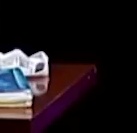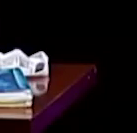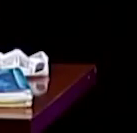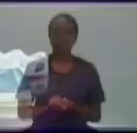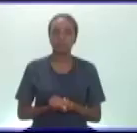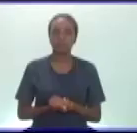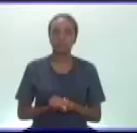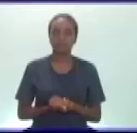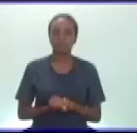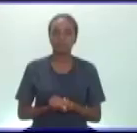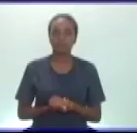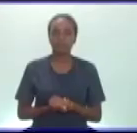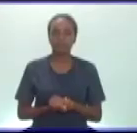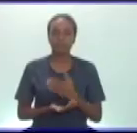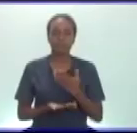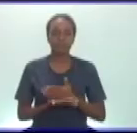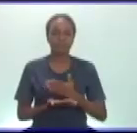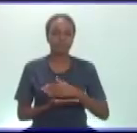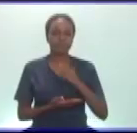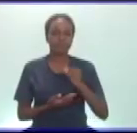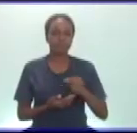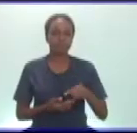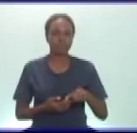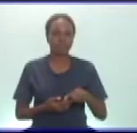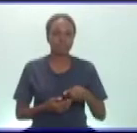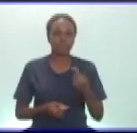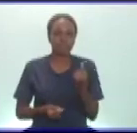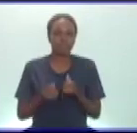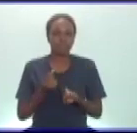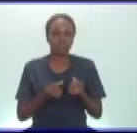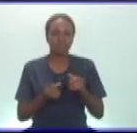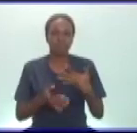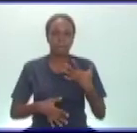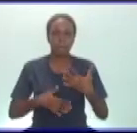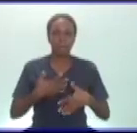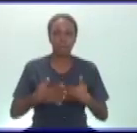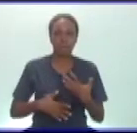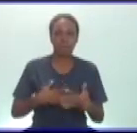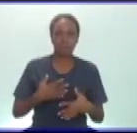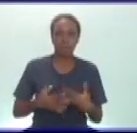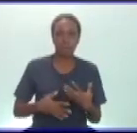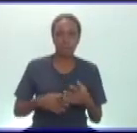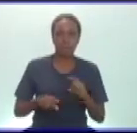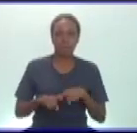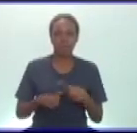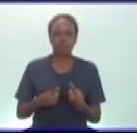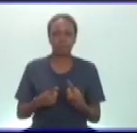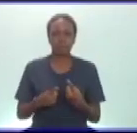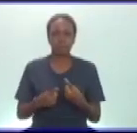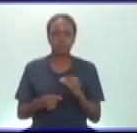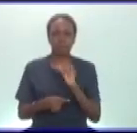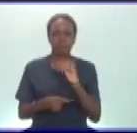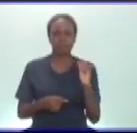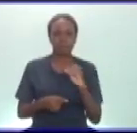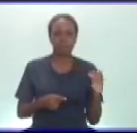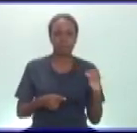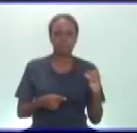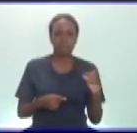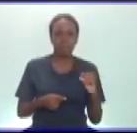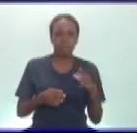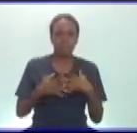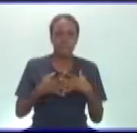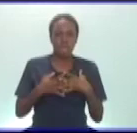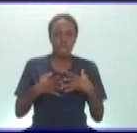A veces los estudiantes en este ejercicio tienen muchos problemas, porque fíjense que dice una oración simple y el estudiante quiere hacer una oración tan